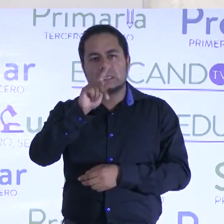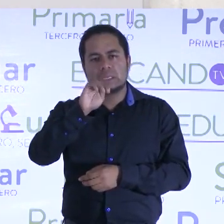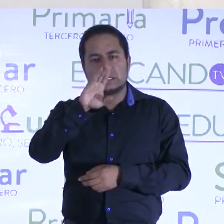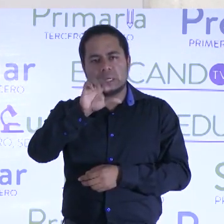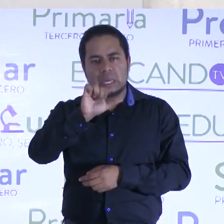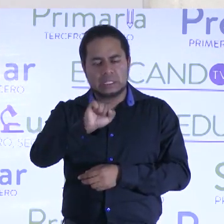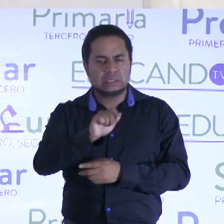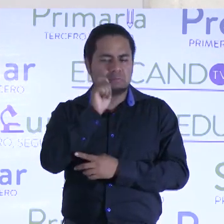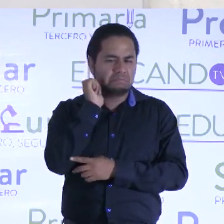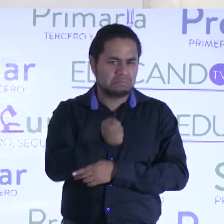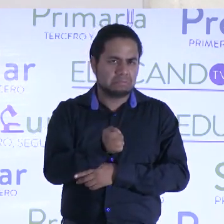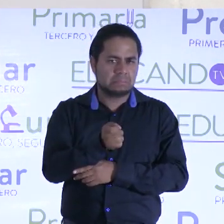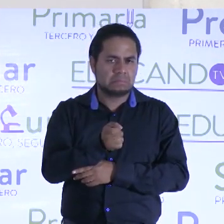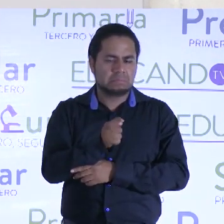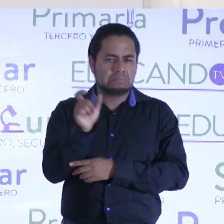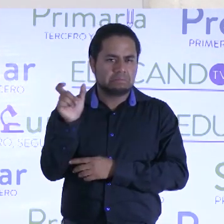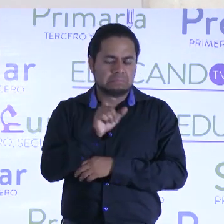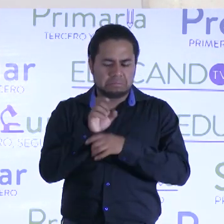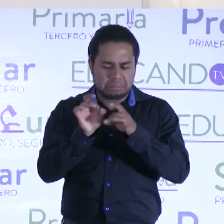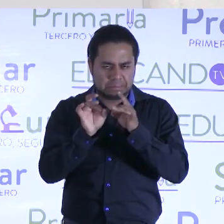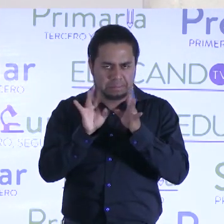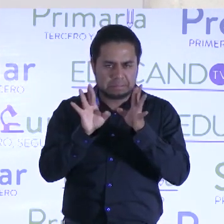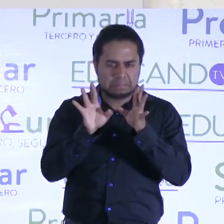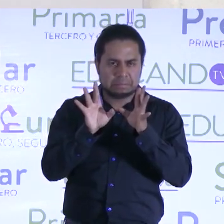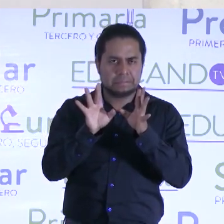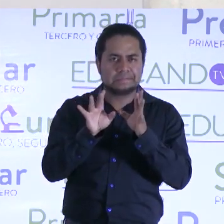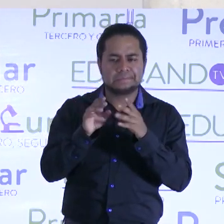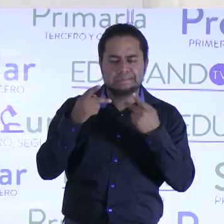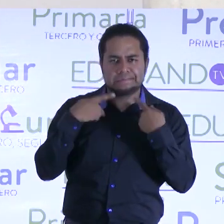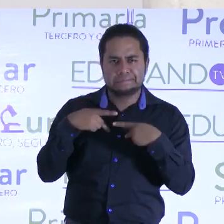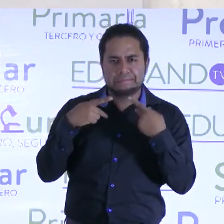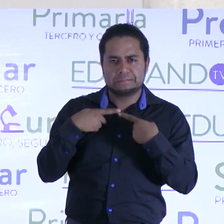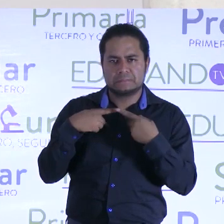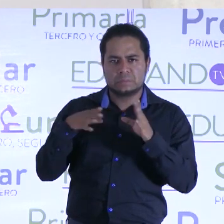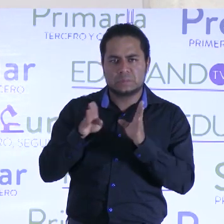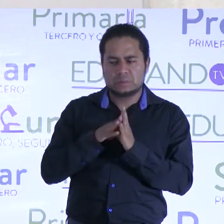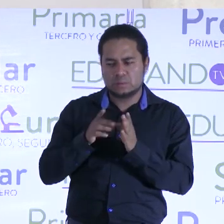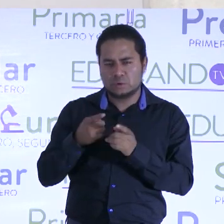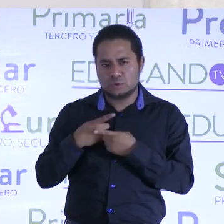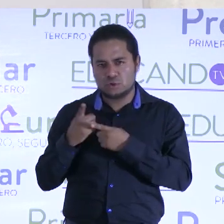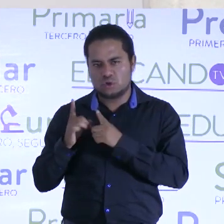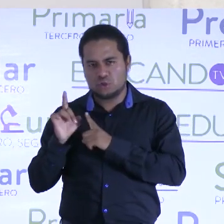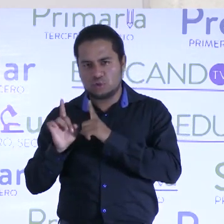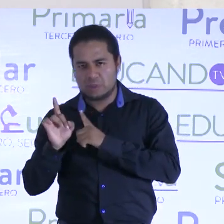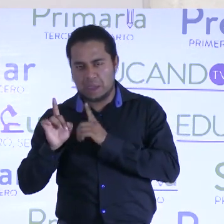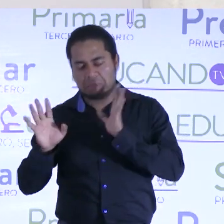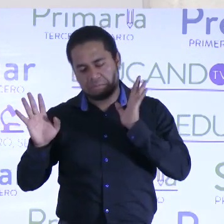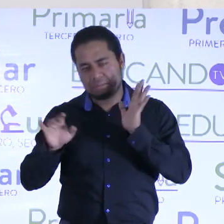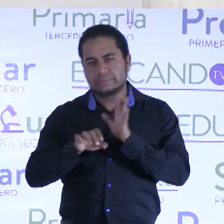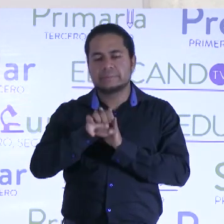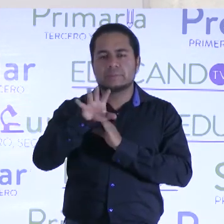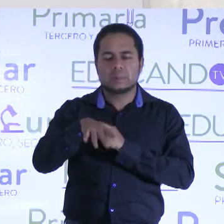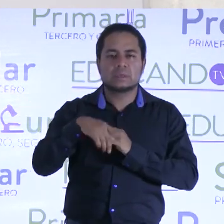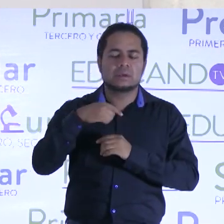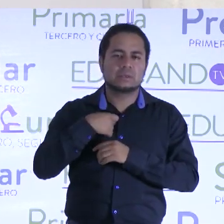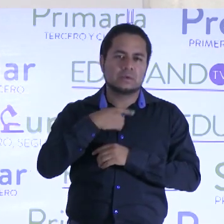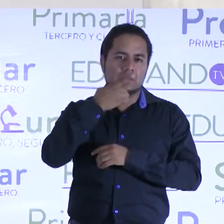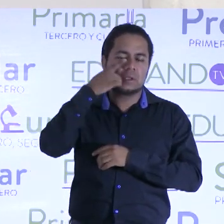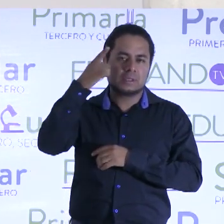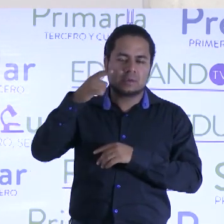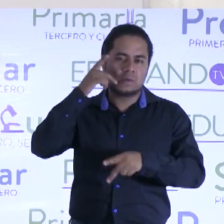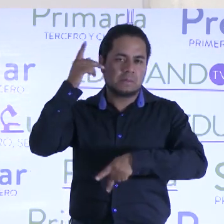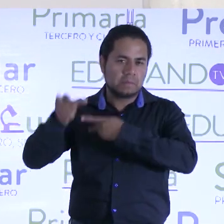situaciones donde nosotros o el entrevistado lo dejamos en duda. Por ejemplo, cuando hacemos